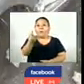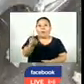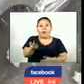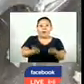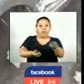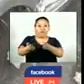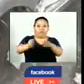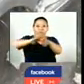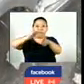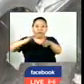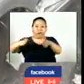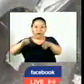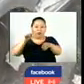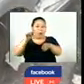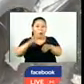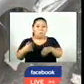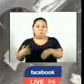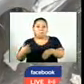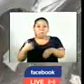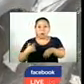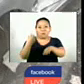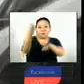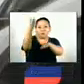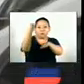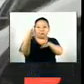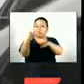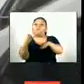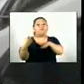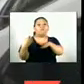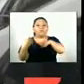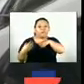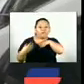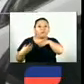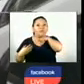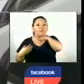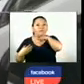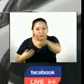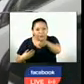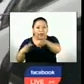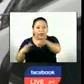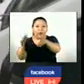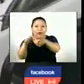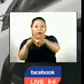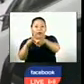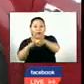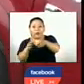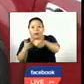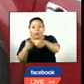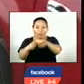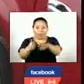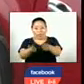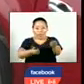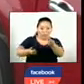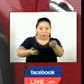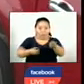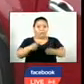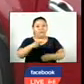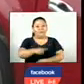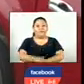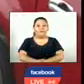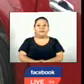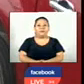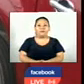del vehículo tipo sedán no respetó el alto que hay en la zona y aparentemente se encontraba en estado de ebriedad.